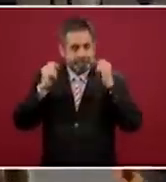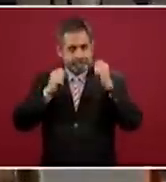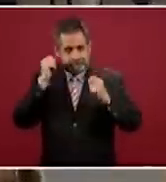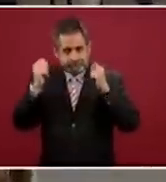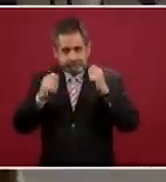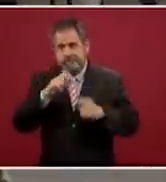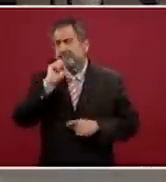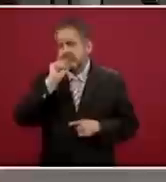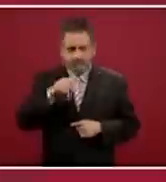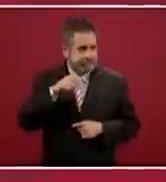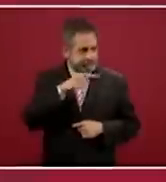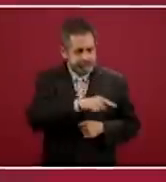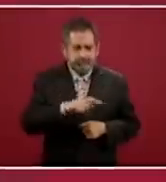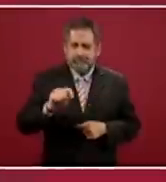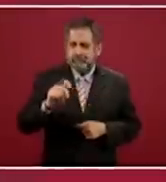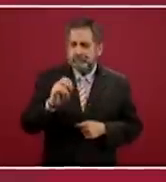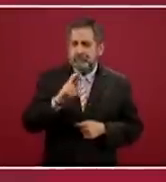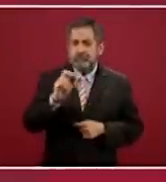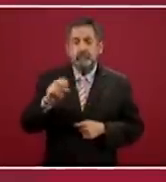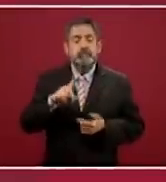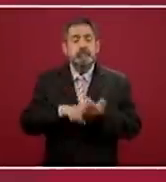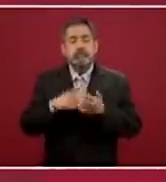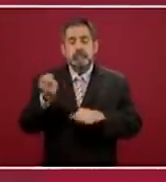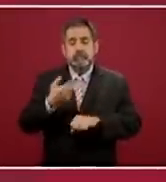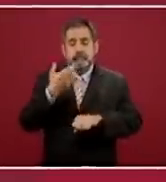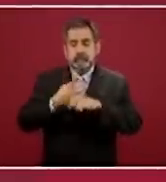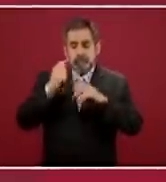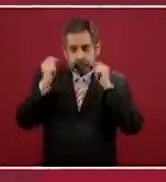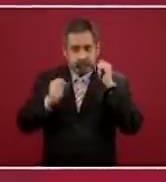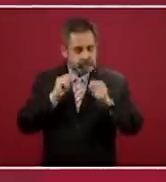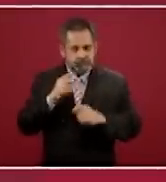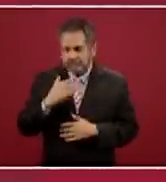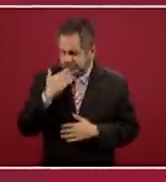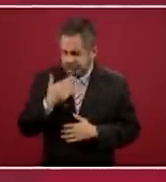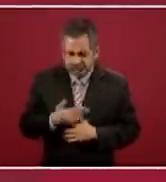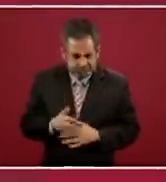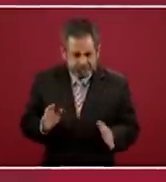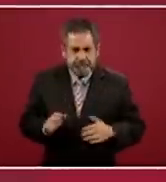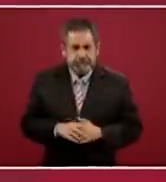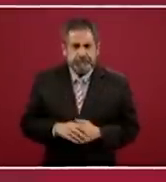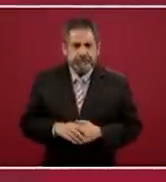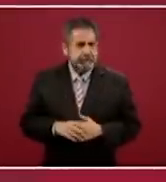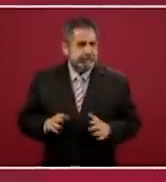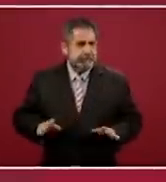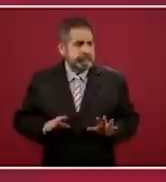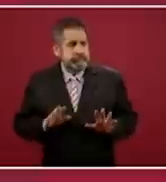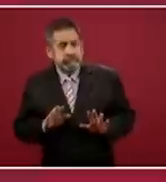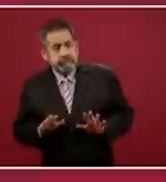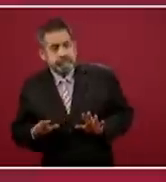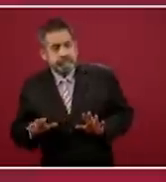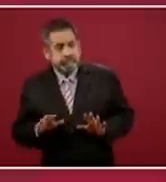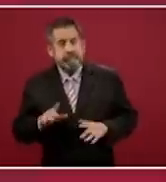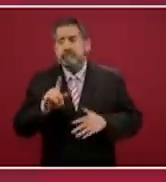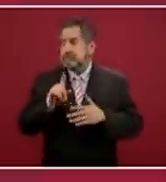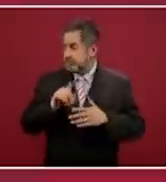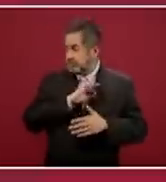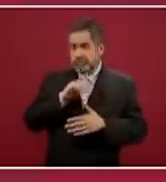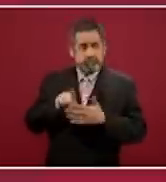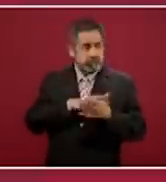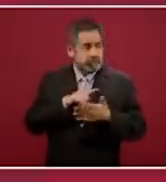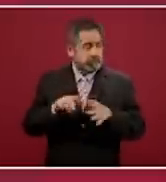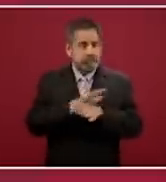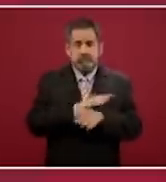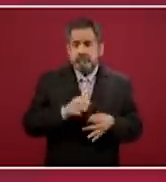Miguel Torruco, el secretario de Turismo, dijo, bueno, estas son las condiciones, había posibilidades de cancelar, se cancela,